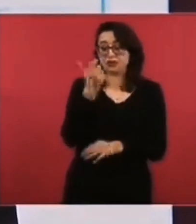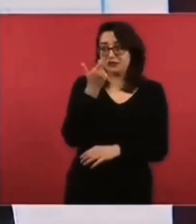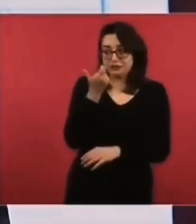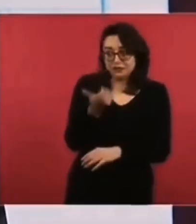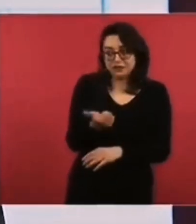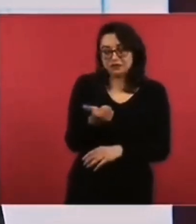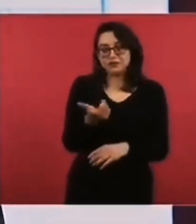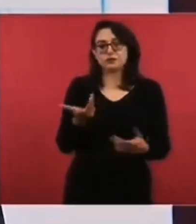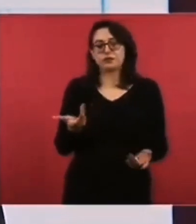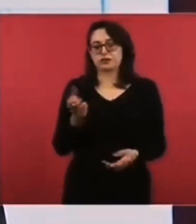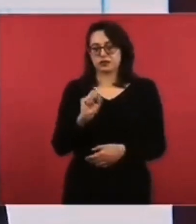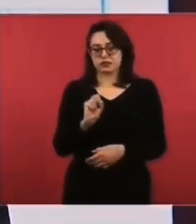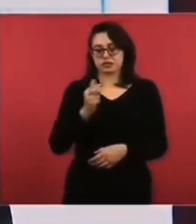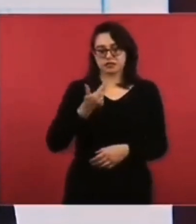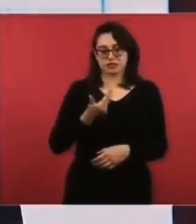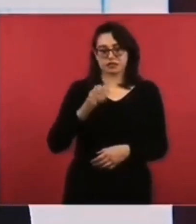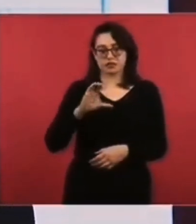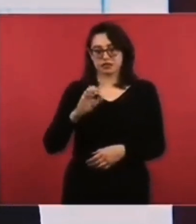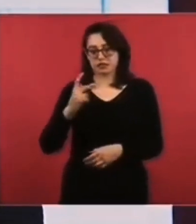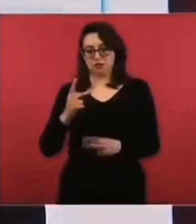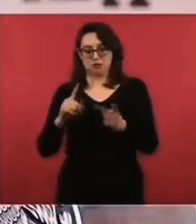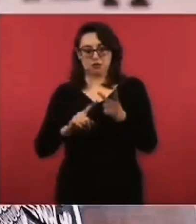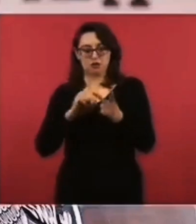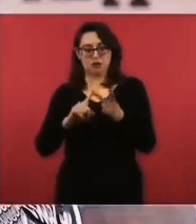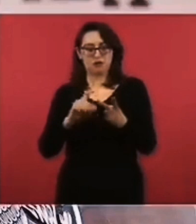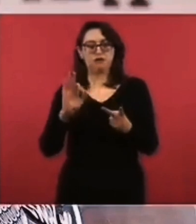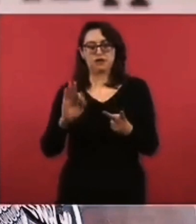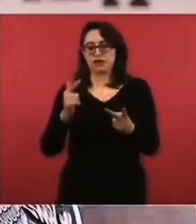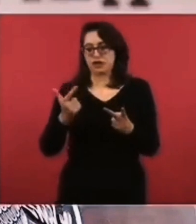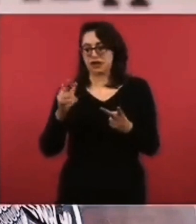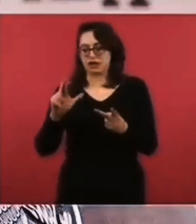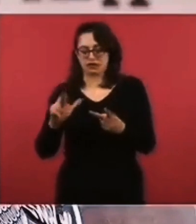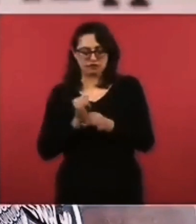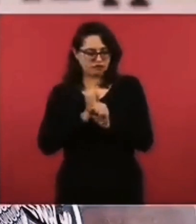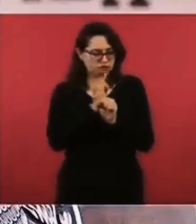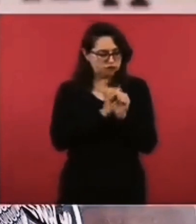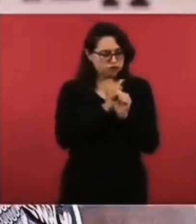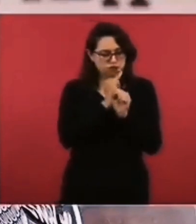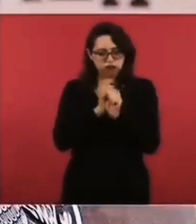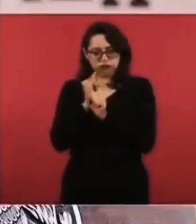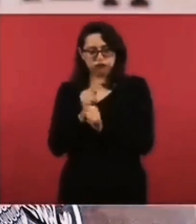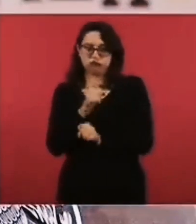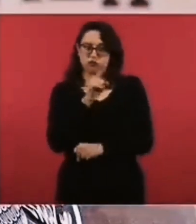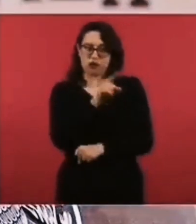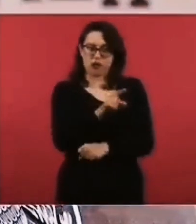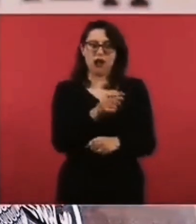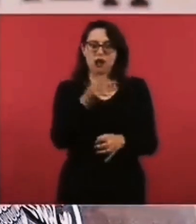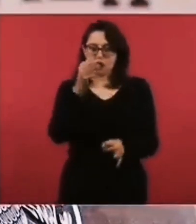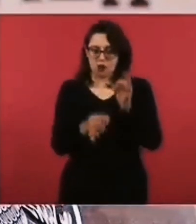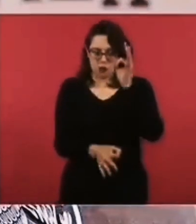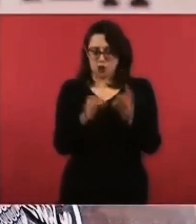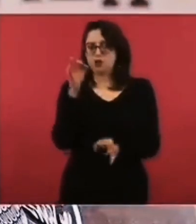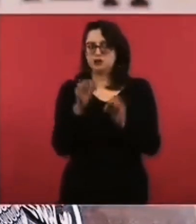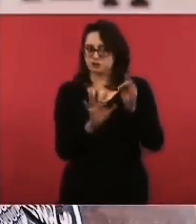la Secretaría de Hacienda, en coordinación con la Fiscalía General de la República, han buscado llevar a juicio a los responsables.